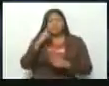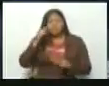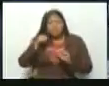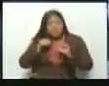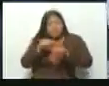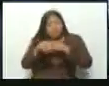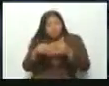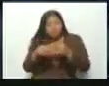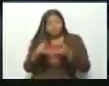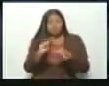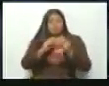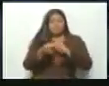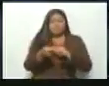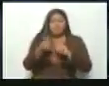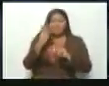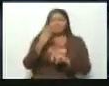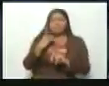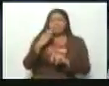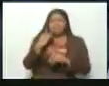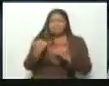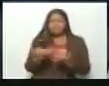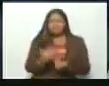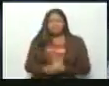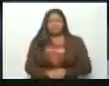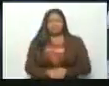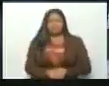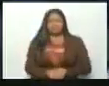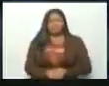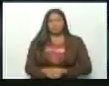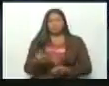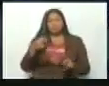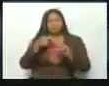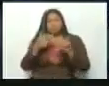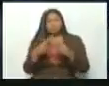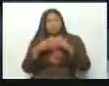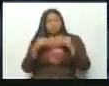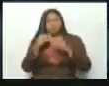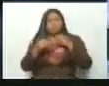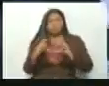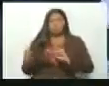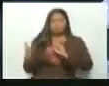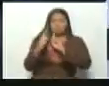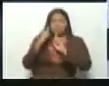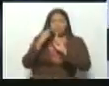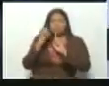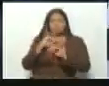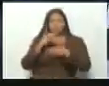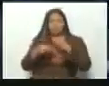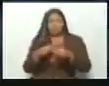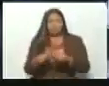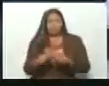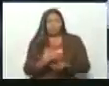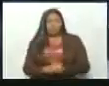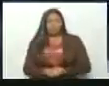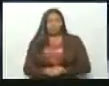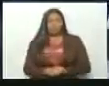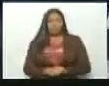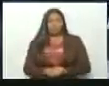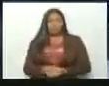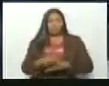estrategias, intercambiar experiencias en torno a cómo enfrentar el cerco mediático,